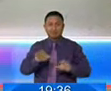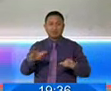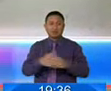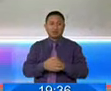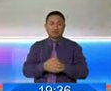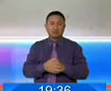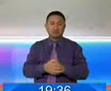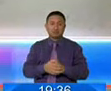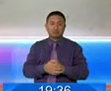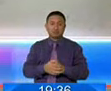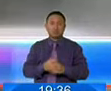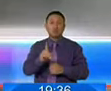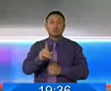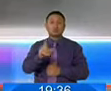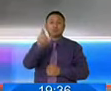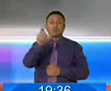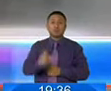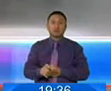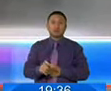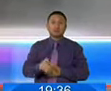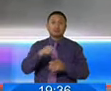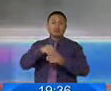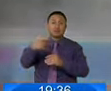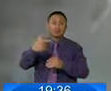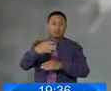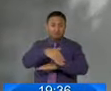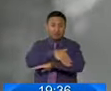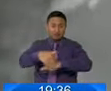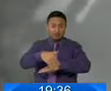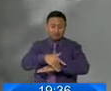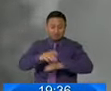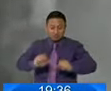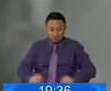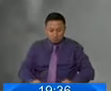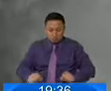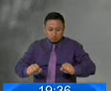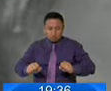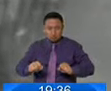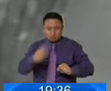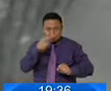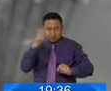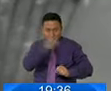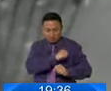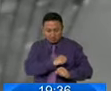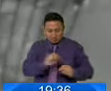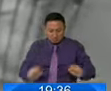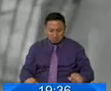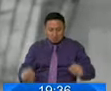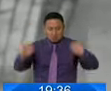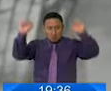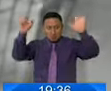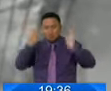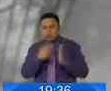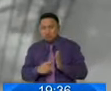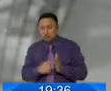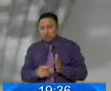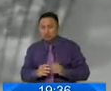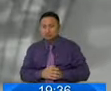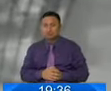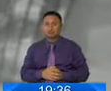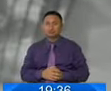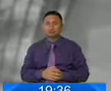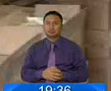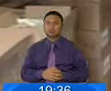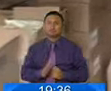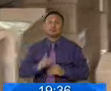un par de minutos, hasta que una persona que estaba fuera en la calle pues se dio cuenta de lo sucedido y subió la puerta.